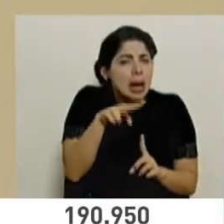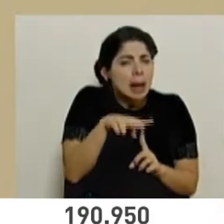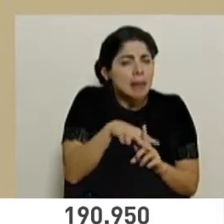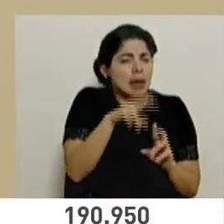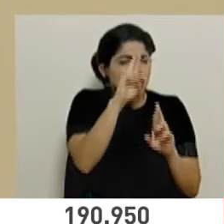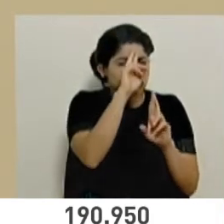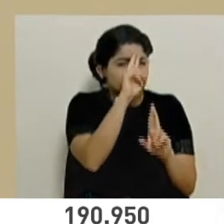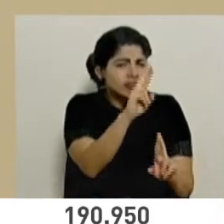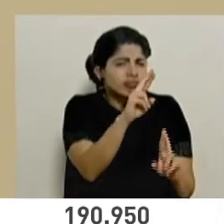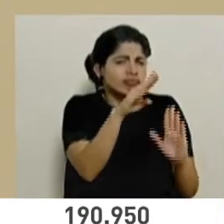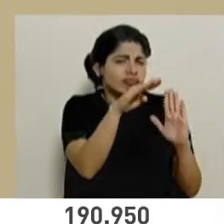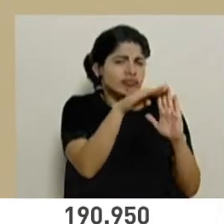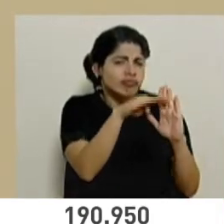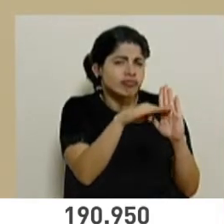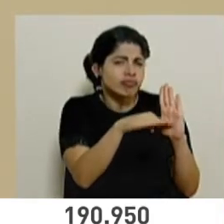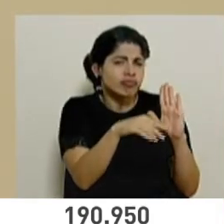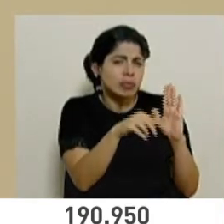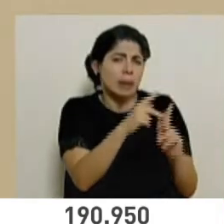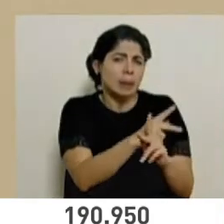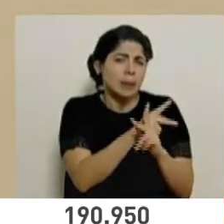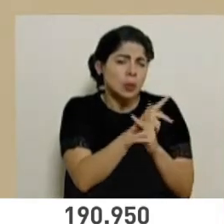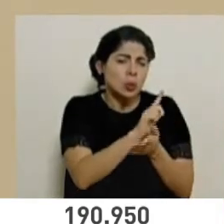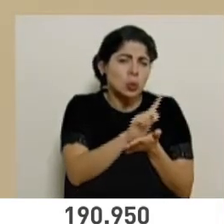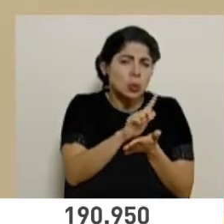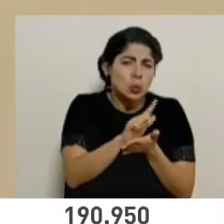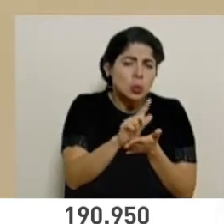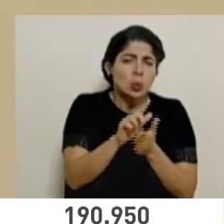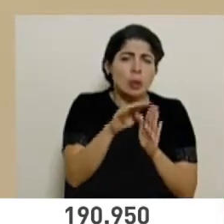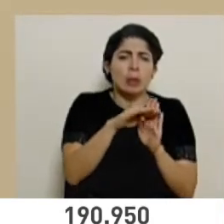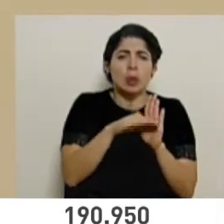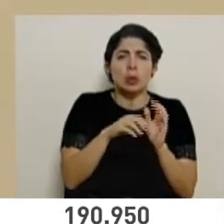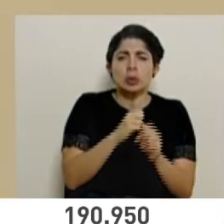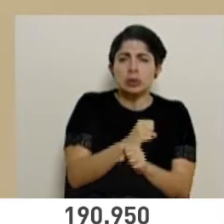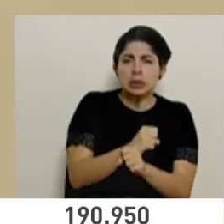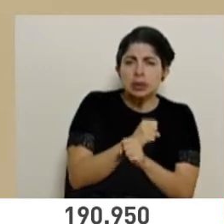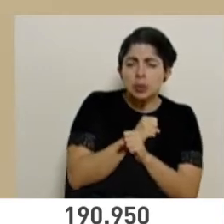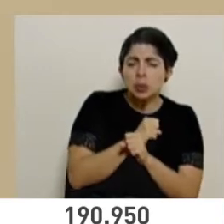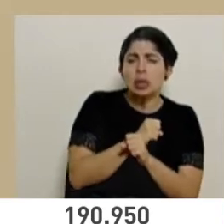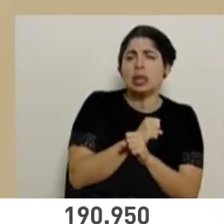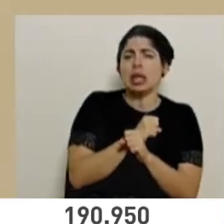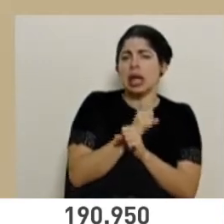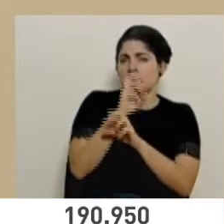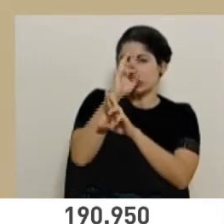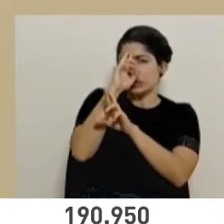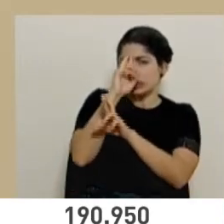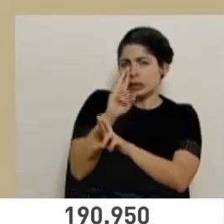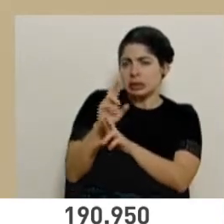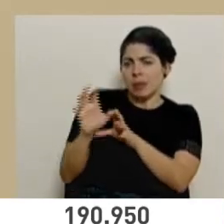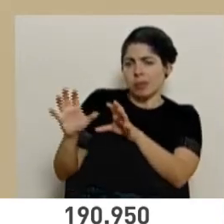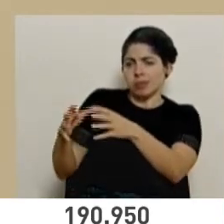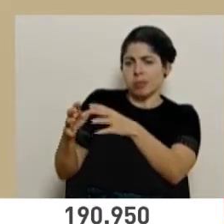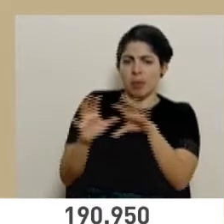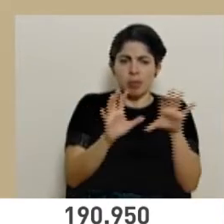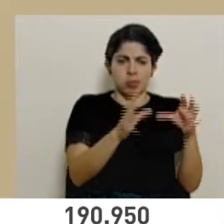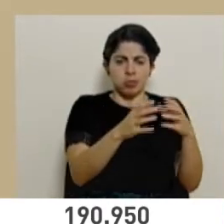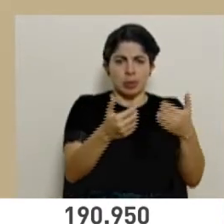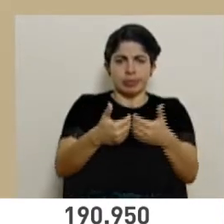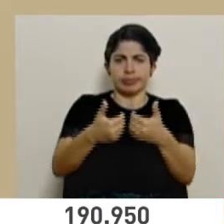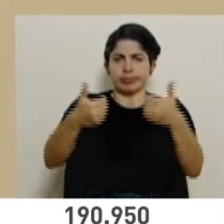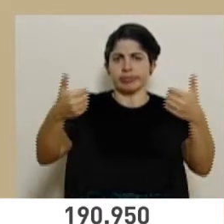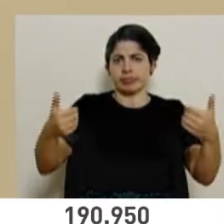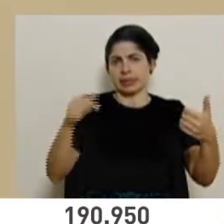los lineamientos de protección, de higiene, los protocolos de seguridad, de mantener el respeto a las burbujas sociales, el